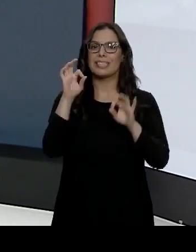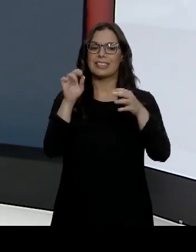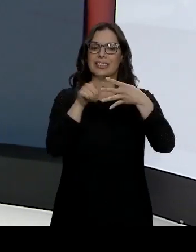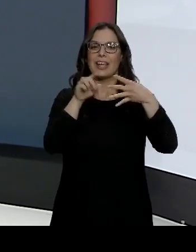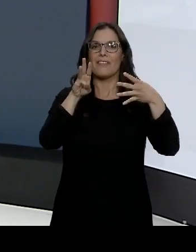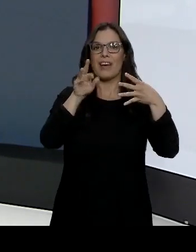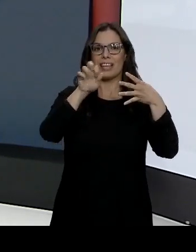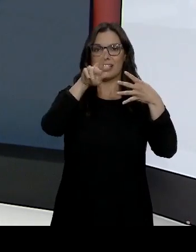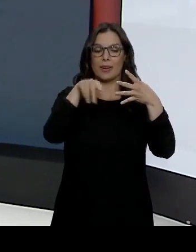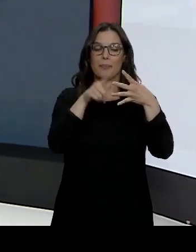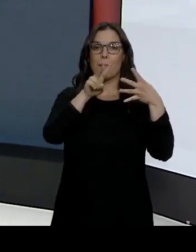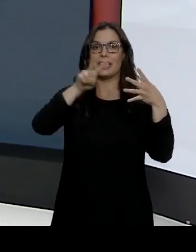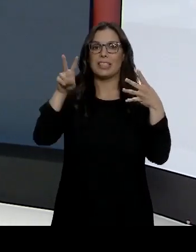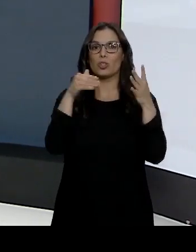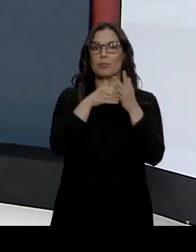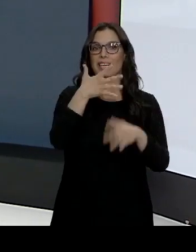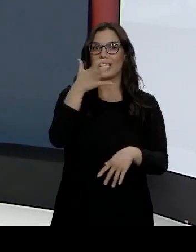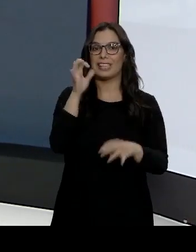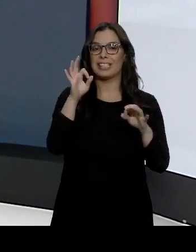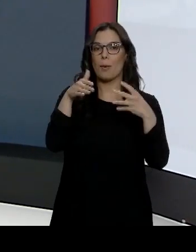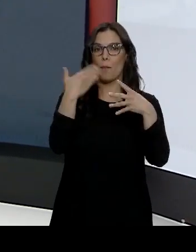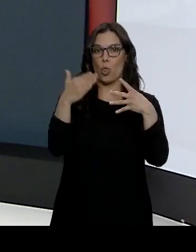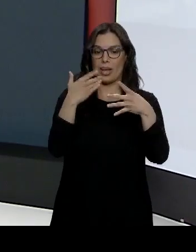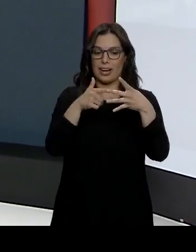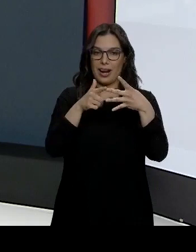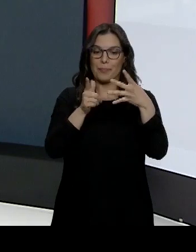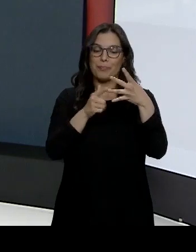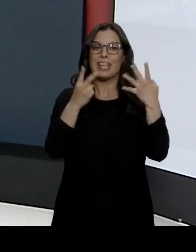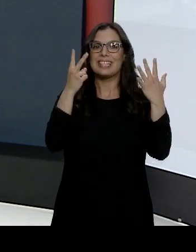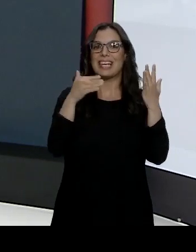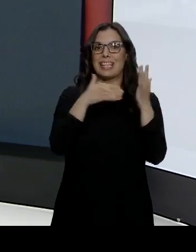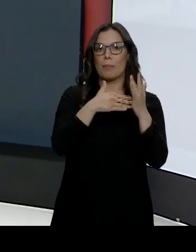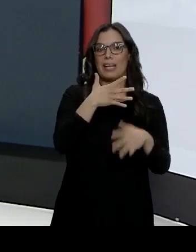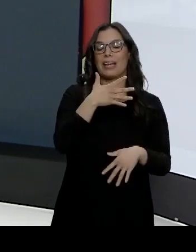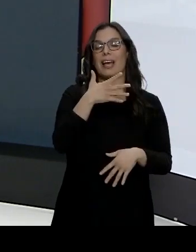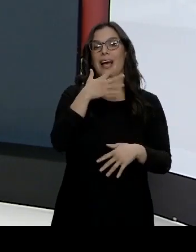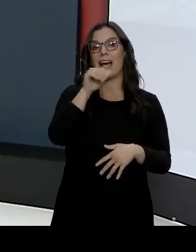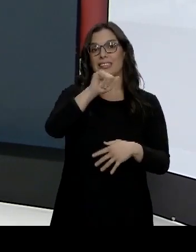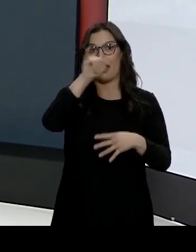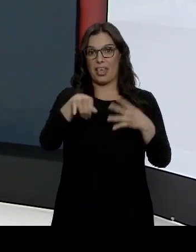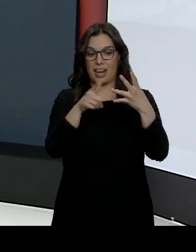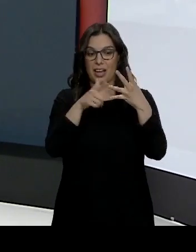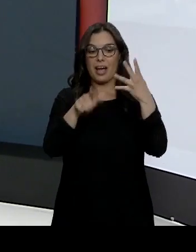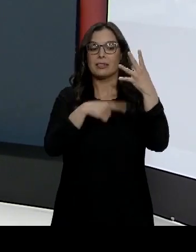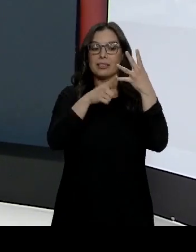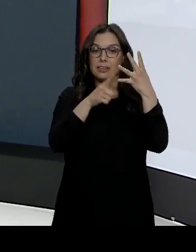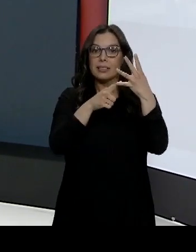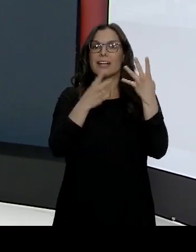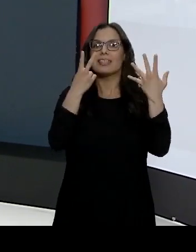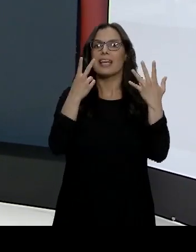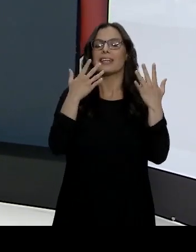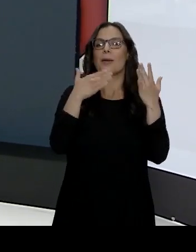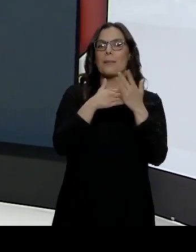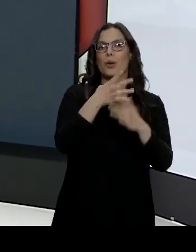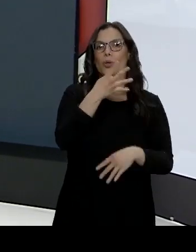Pfizer, 22.500 de la vacuna de Moderna, 7.000 de AstraZeneca y además 7.400